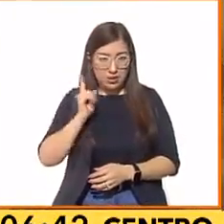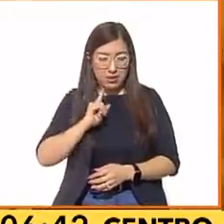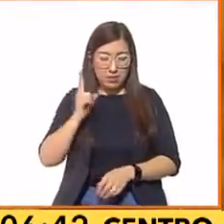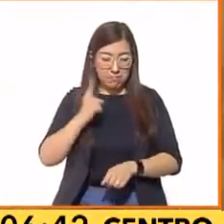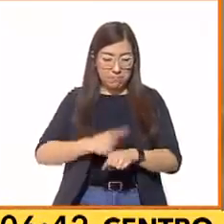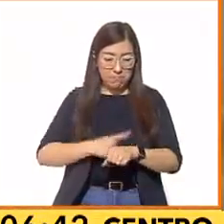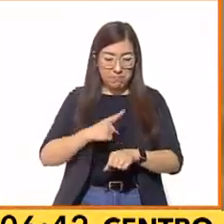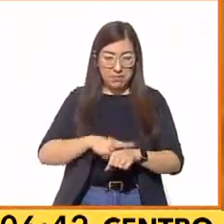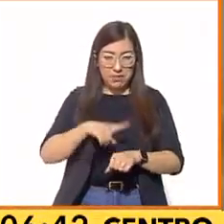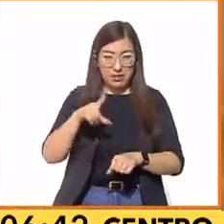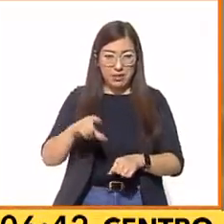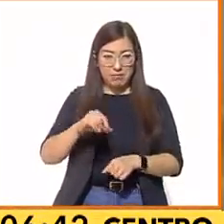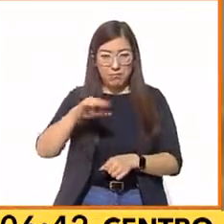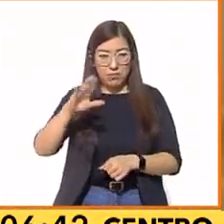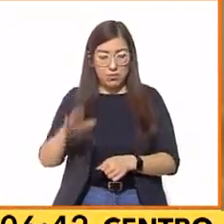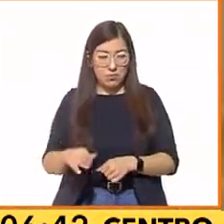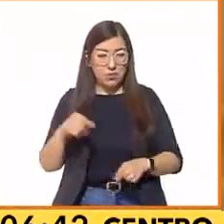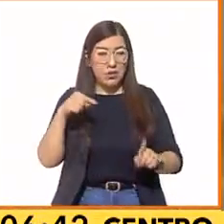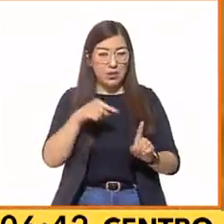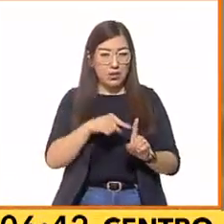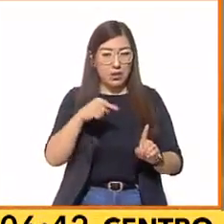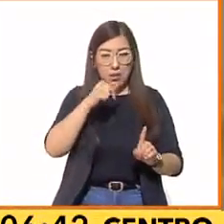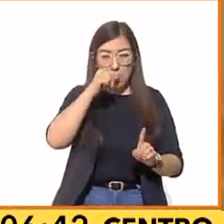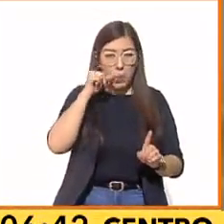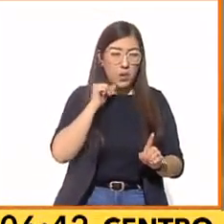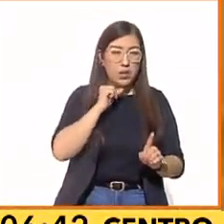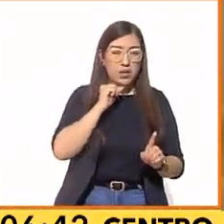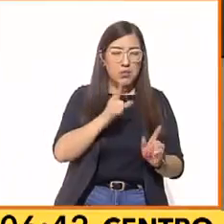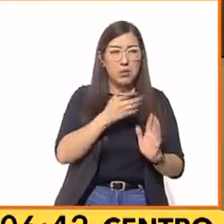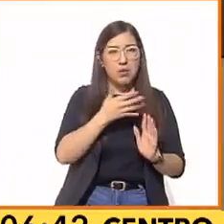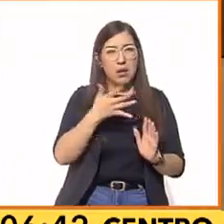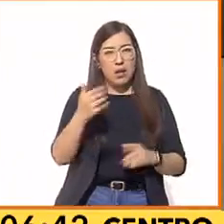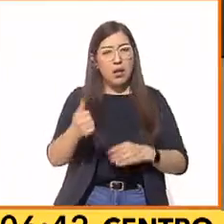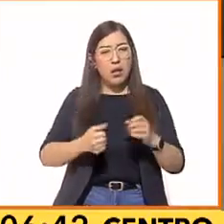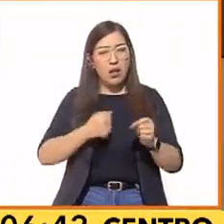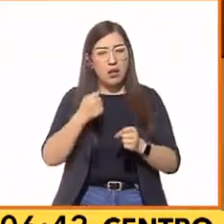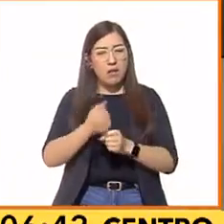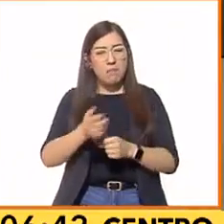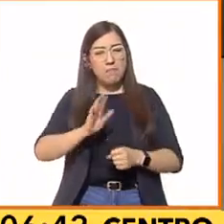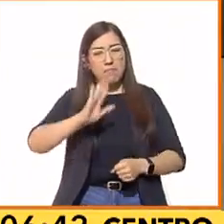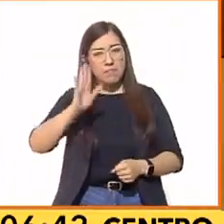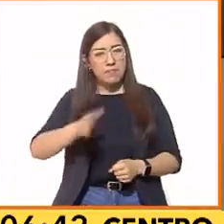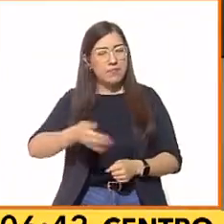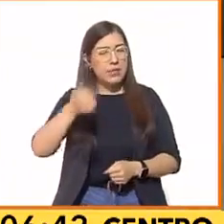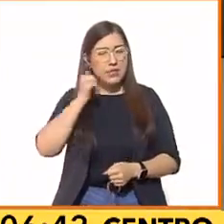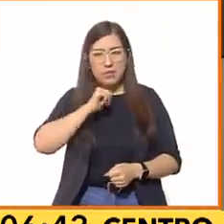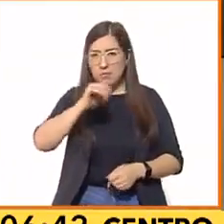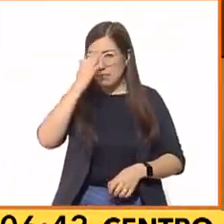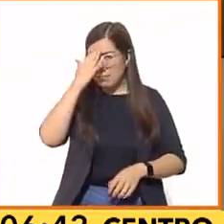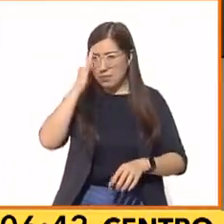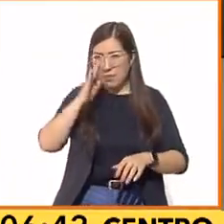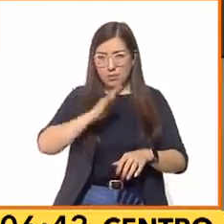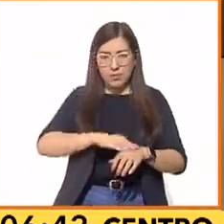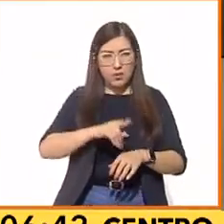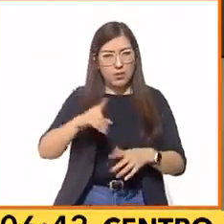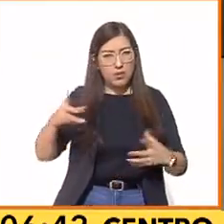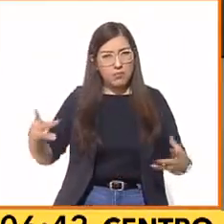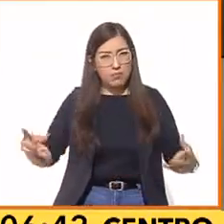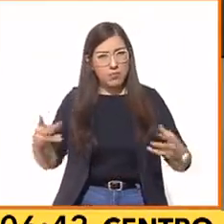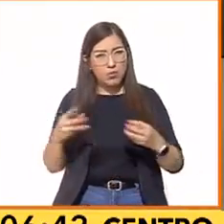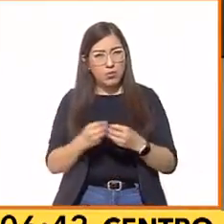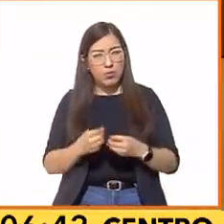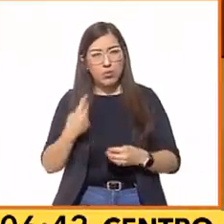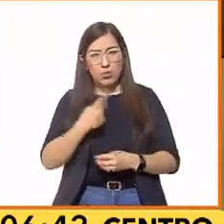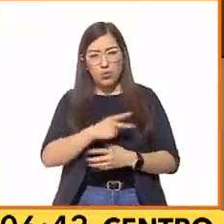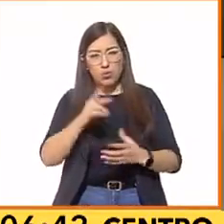muere, y él años después también parte, y siempre la tuvo presente y siempre estuvo muy cerca